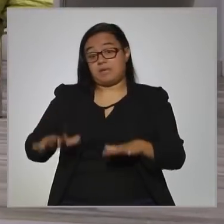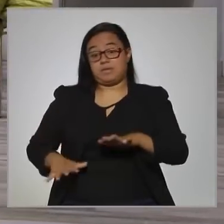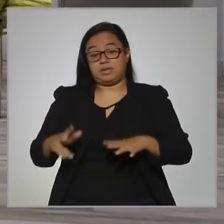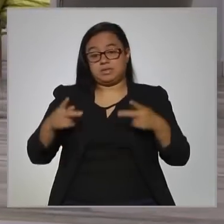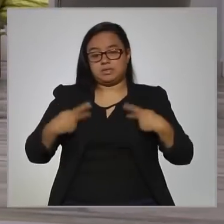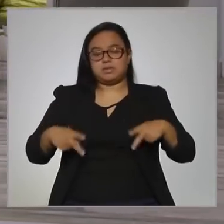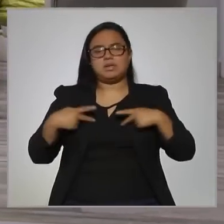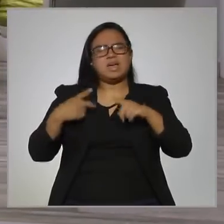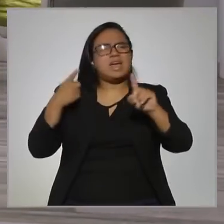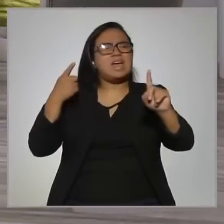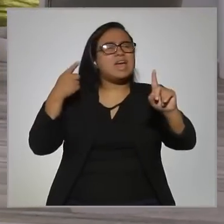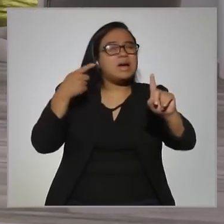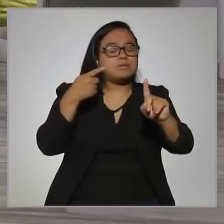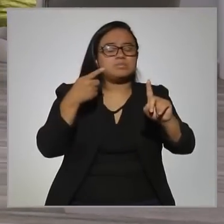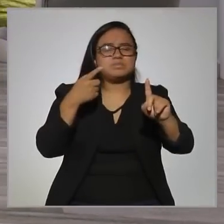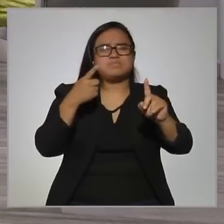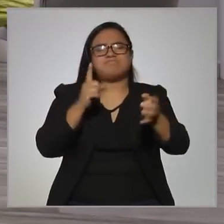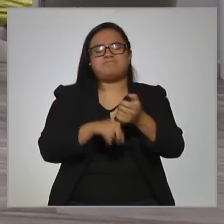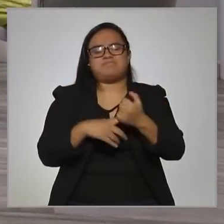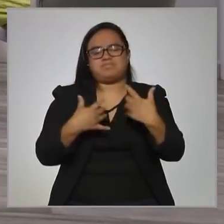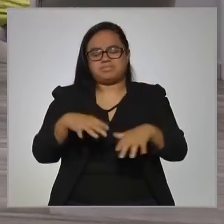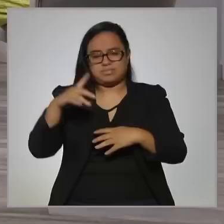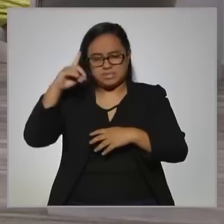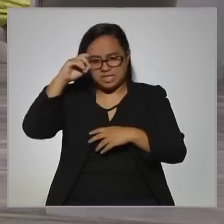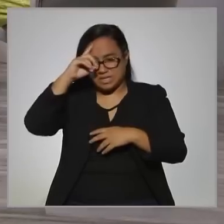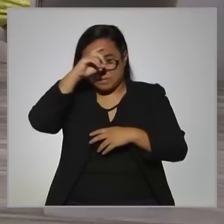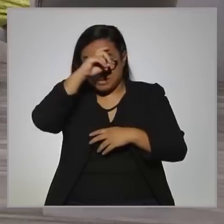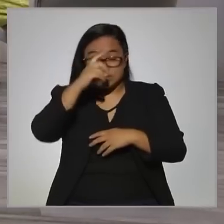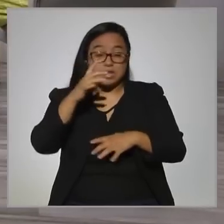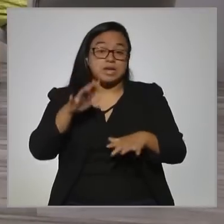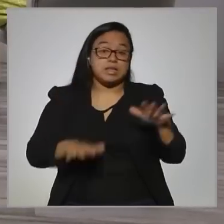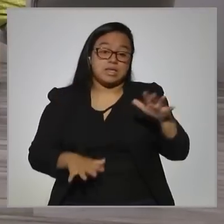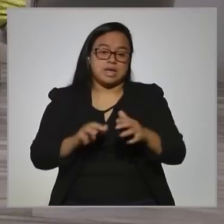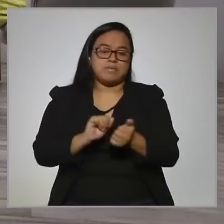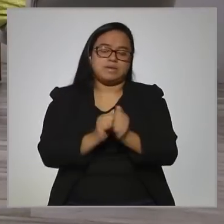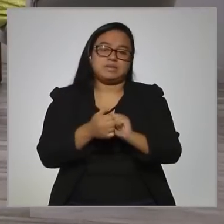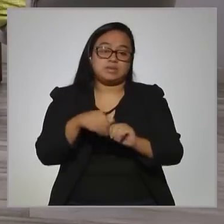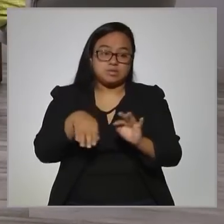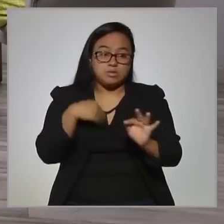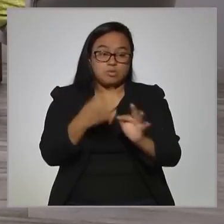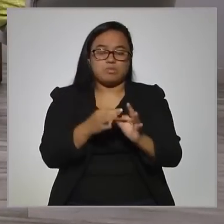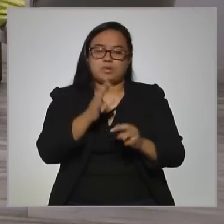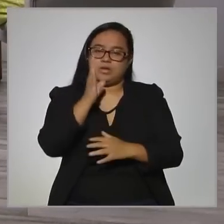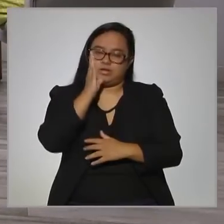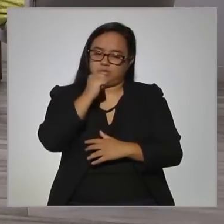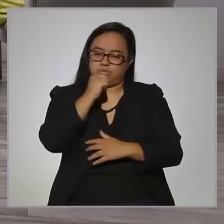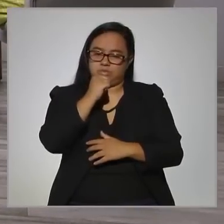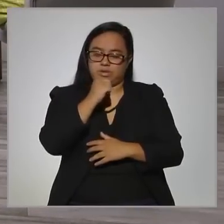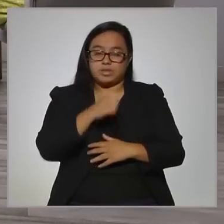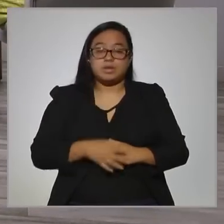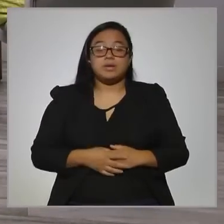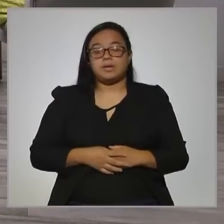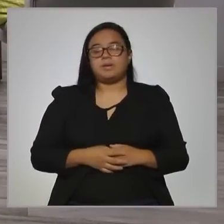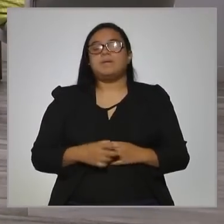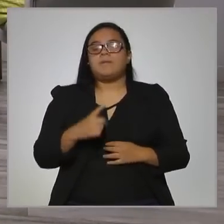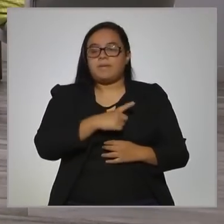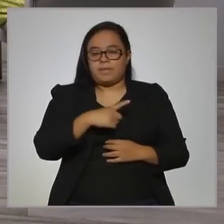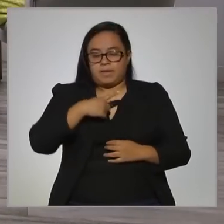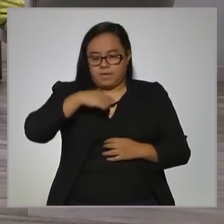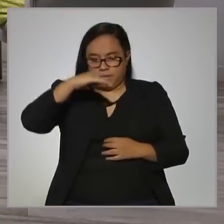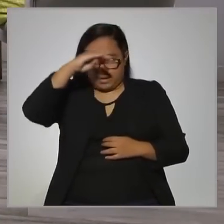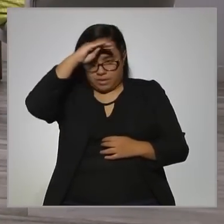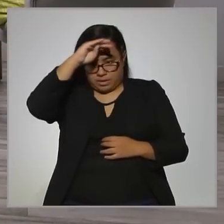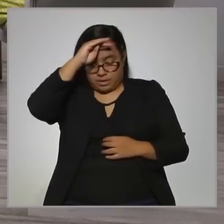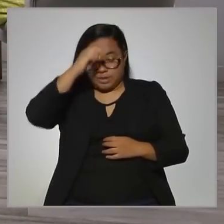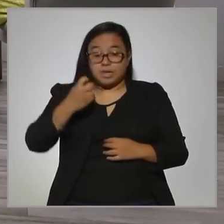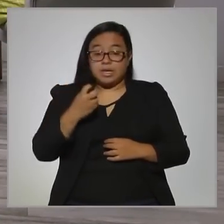colocamos objetivos tan grandes que se vuelve literalmente una imposibilidad el poder lograrlos. Entonces, contemplar que también